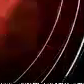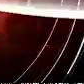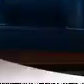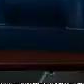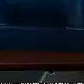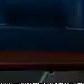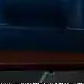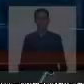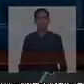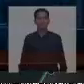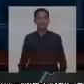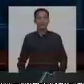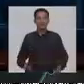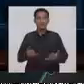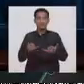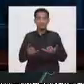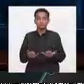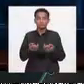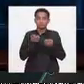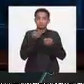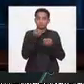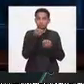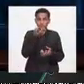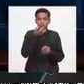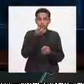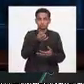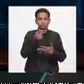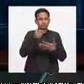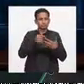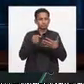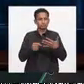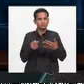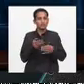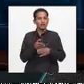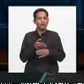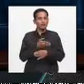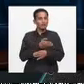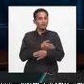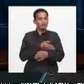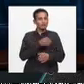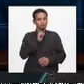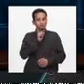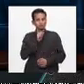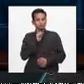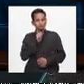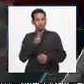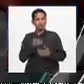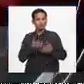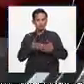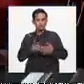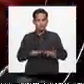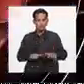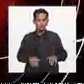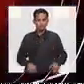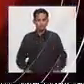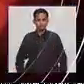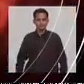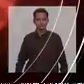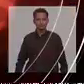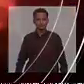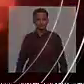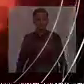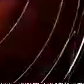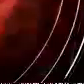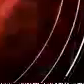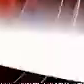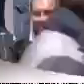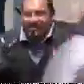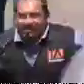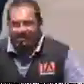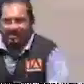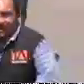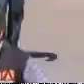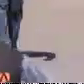democracia a continuación presentamos un informe preparado por nuestro equipo periodístico Luis